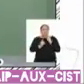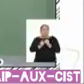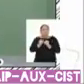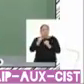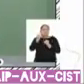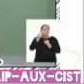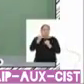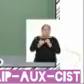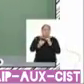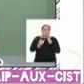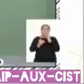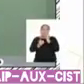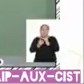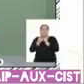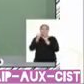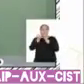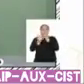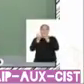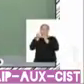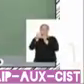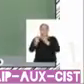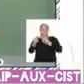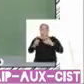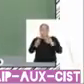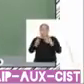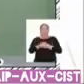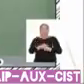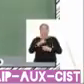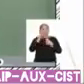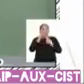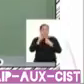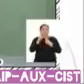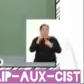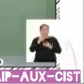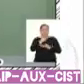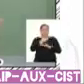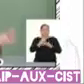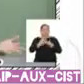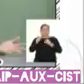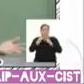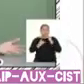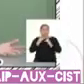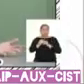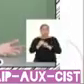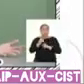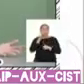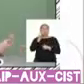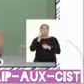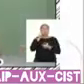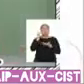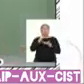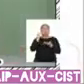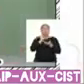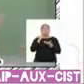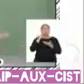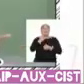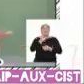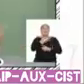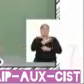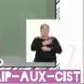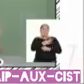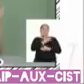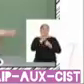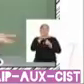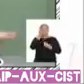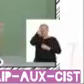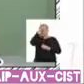de buena forma todas las etapas que se nos presenten en el camino. Una de ellas es la etapa de la educación secundaria. Muchos de